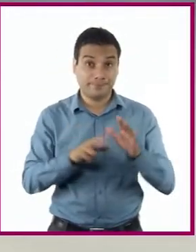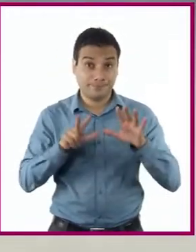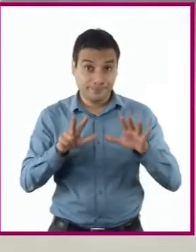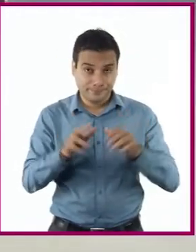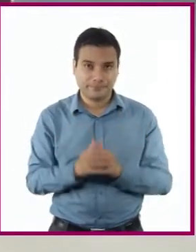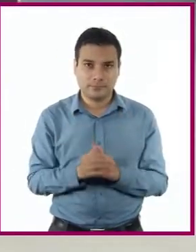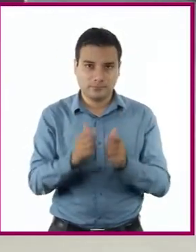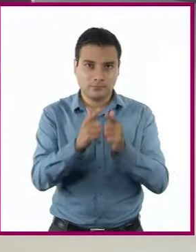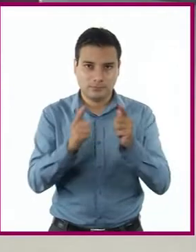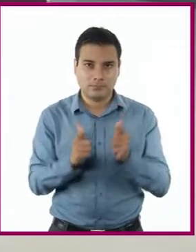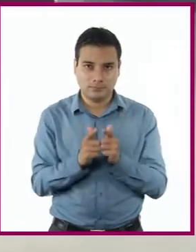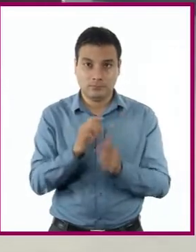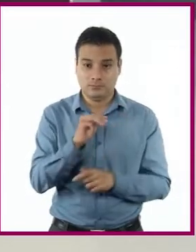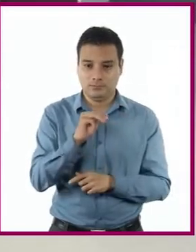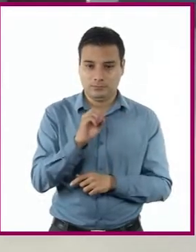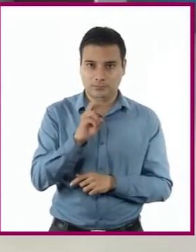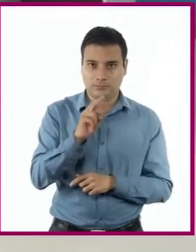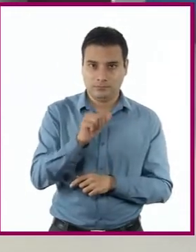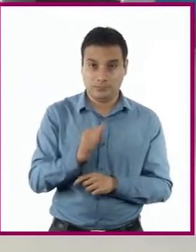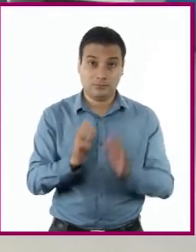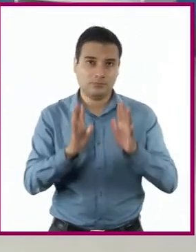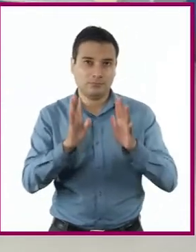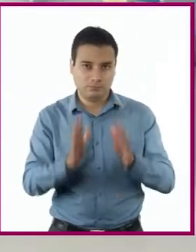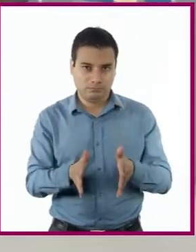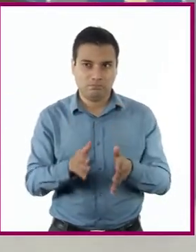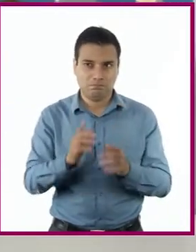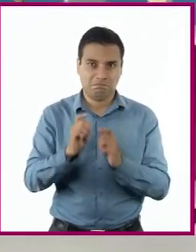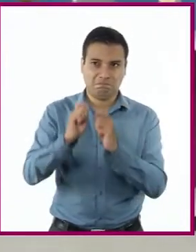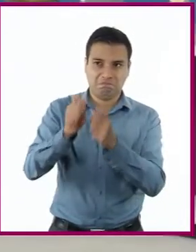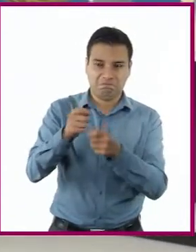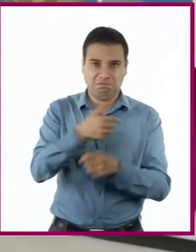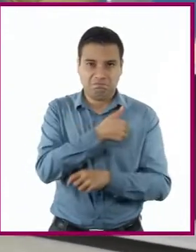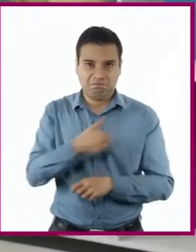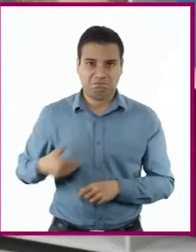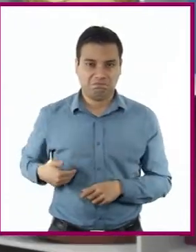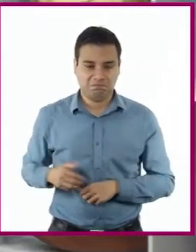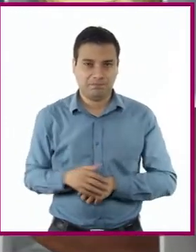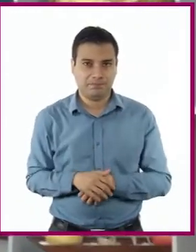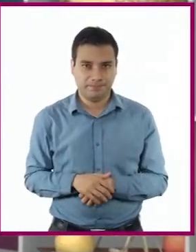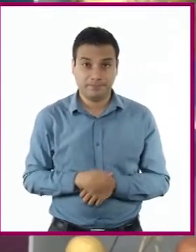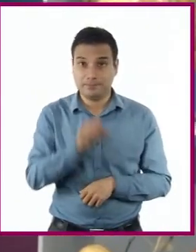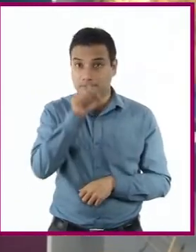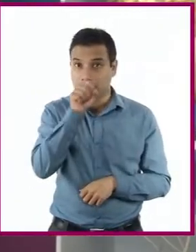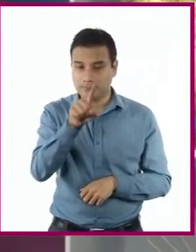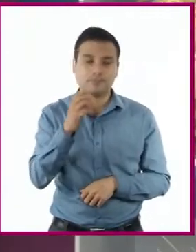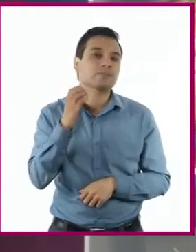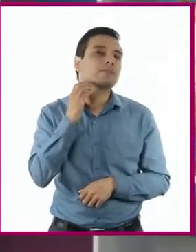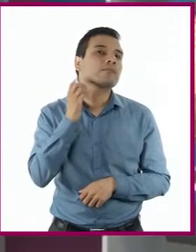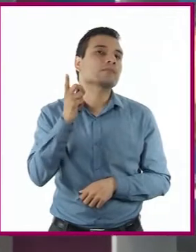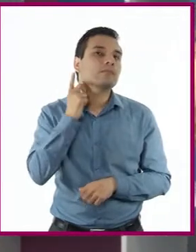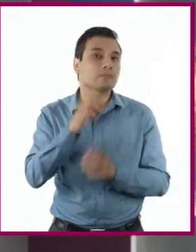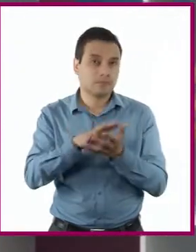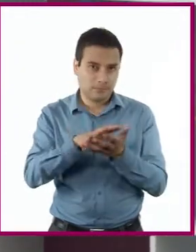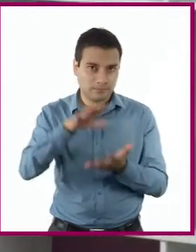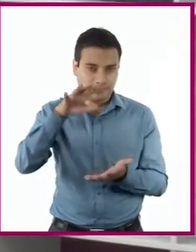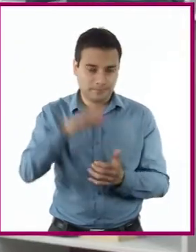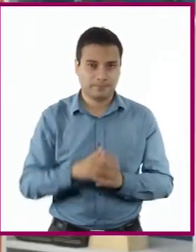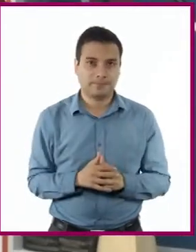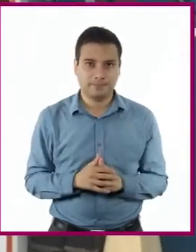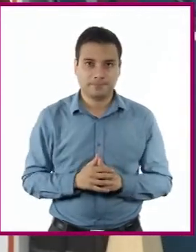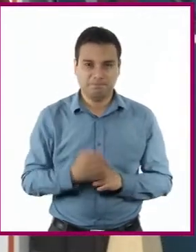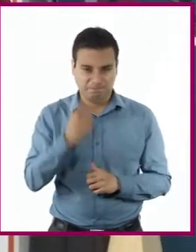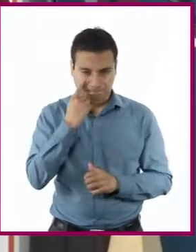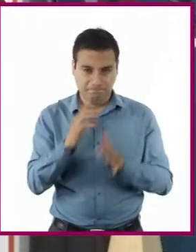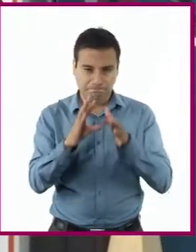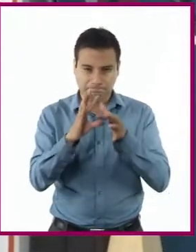partido político Morena se posicionó en la presidencia y como mayoría en la Cámara de Diputados. Estudiémoslo